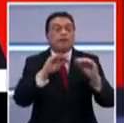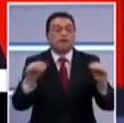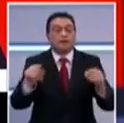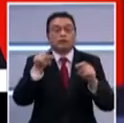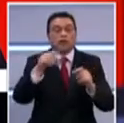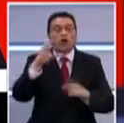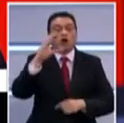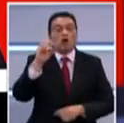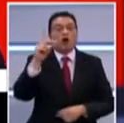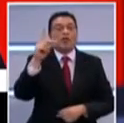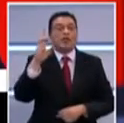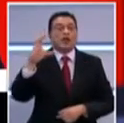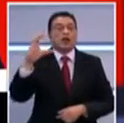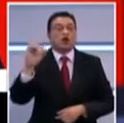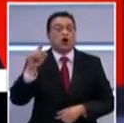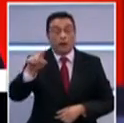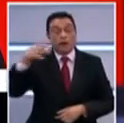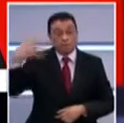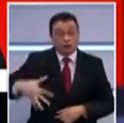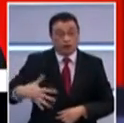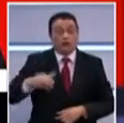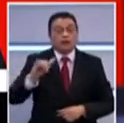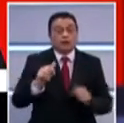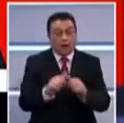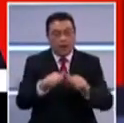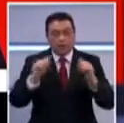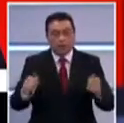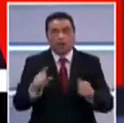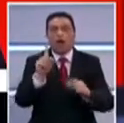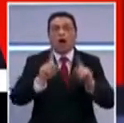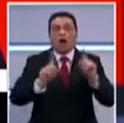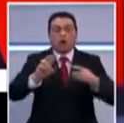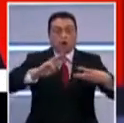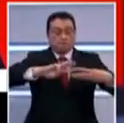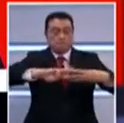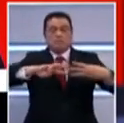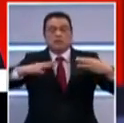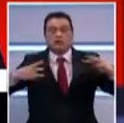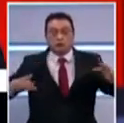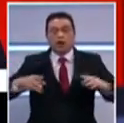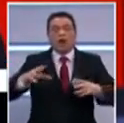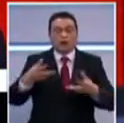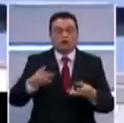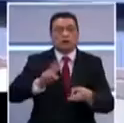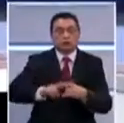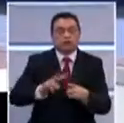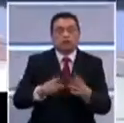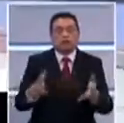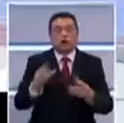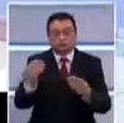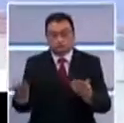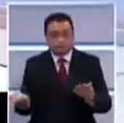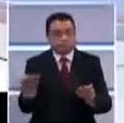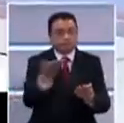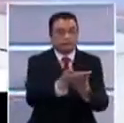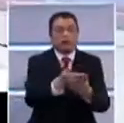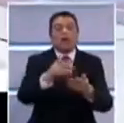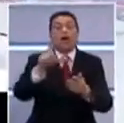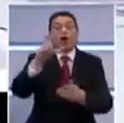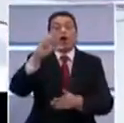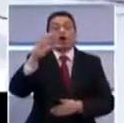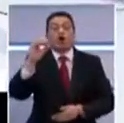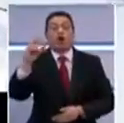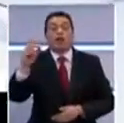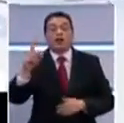de codelco que es importante sino que además de algunas metodologías que usamos como por ejemplo que el traspaso que hace color con la ley reserva al